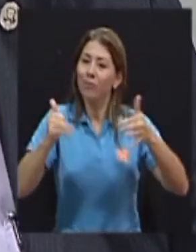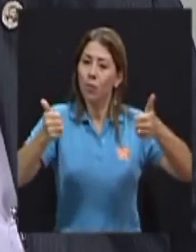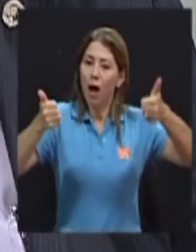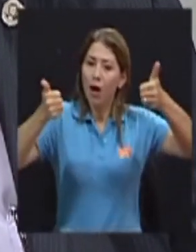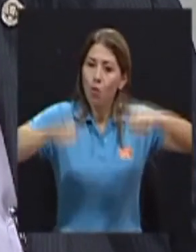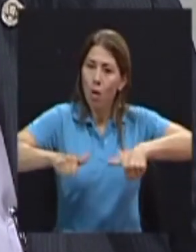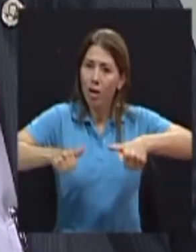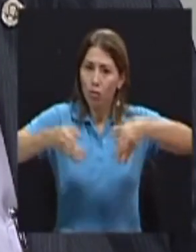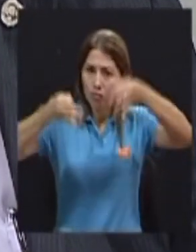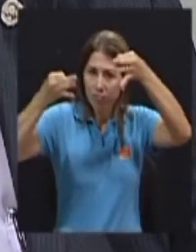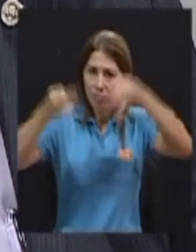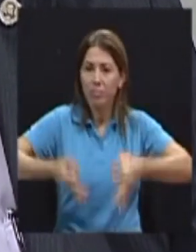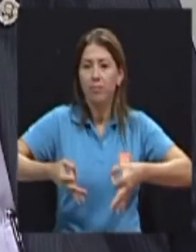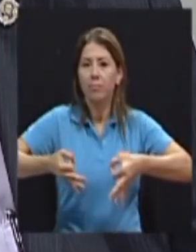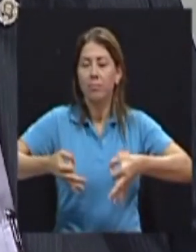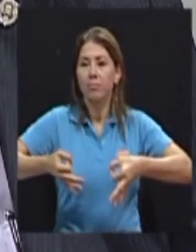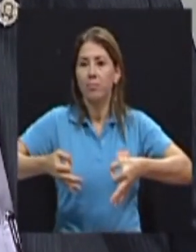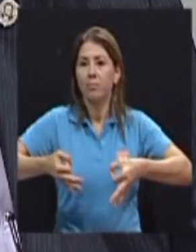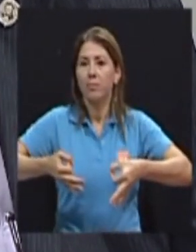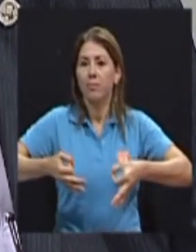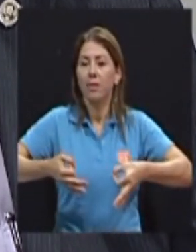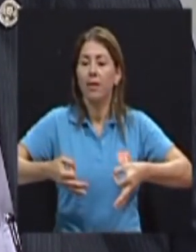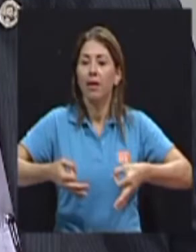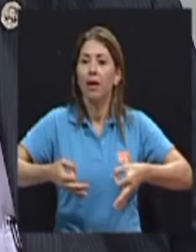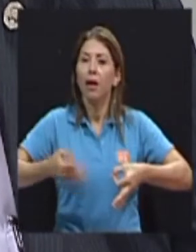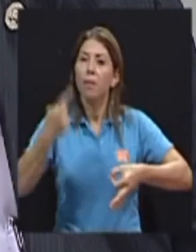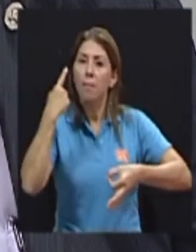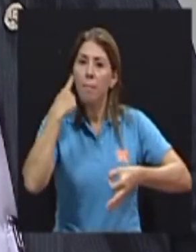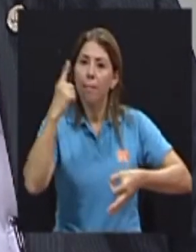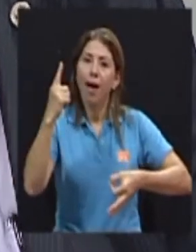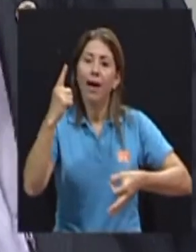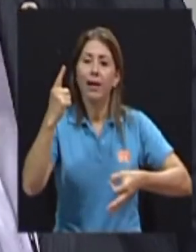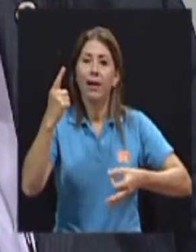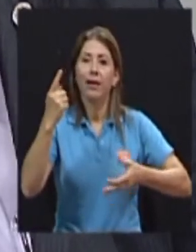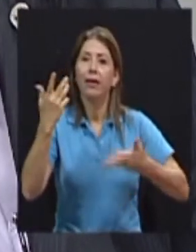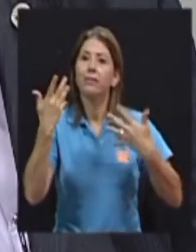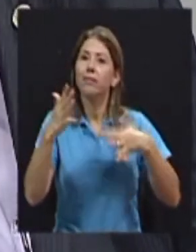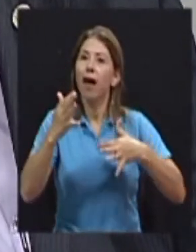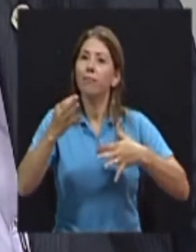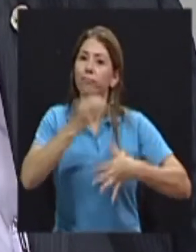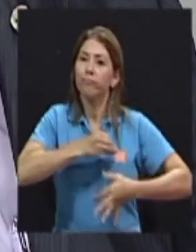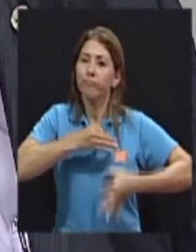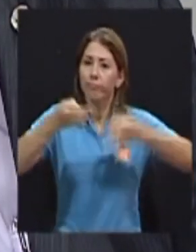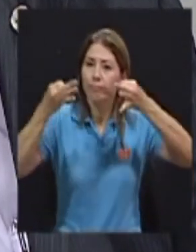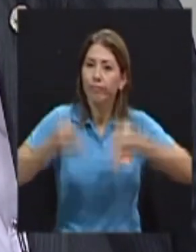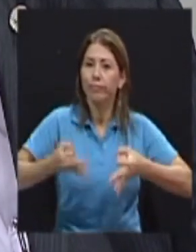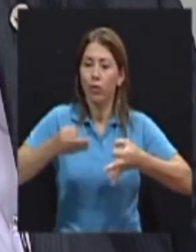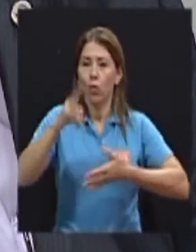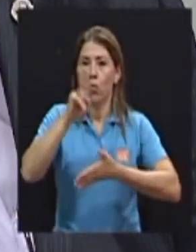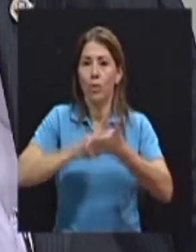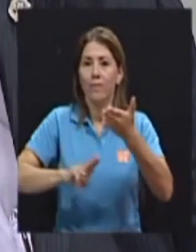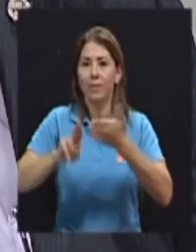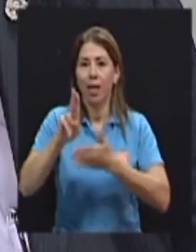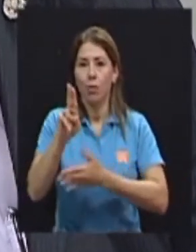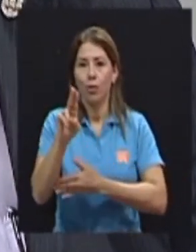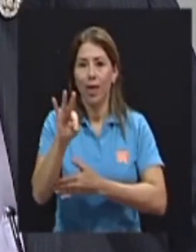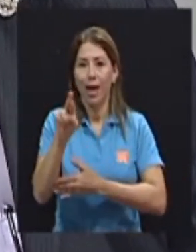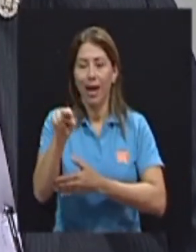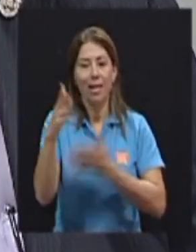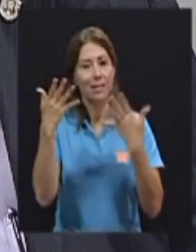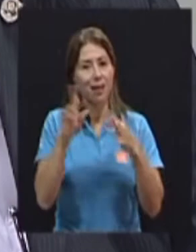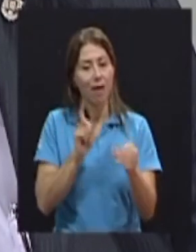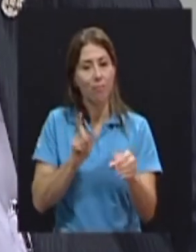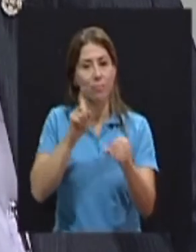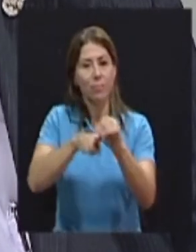protocolario que debe producirse para que la universidad se tenga por incorporada a CONARE. Esto nos produce